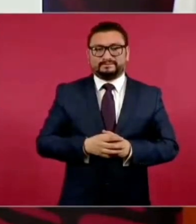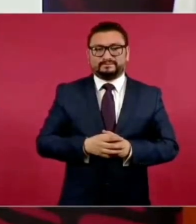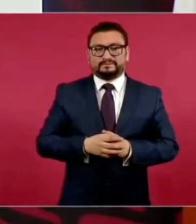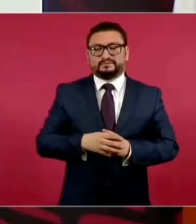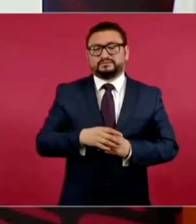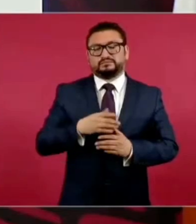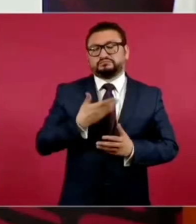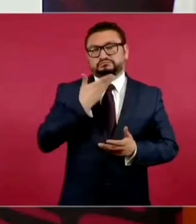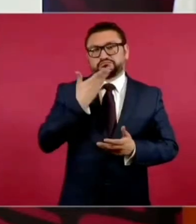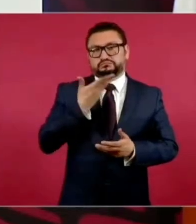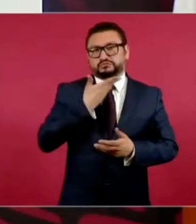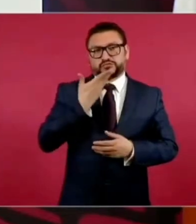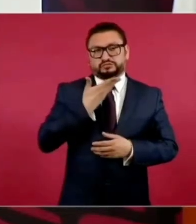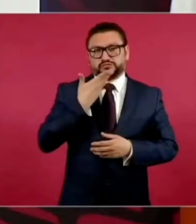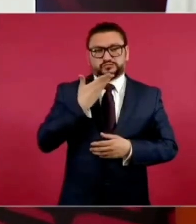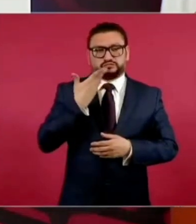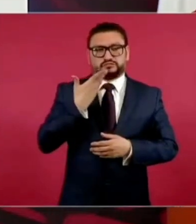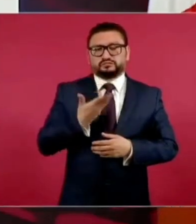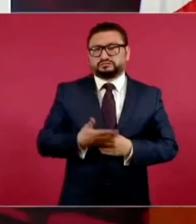por